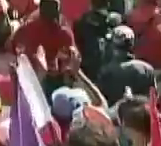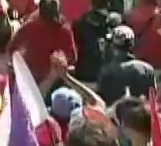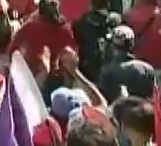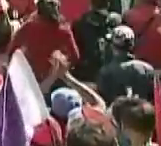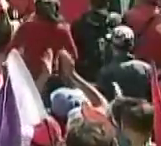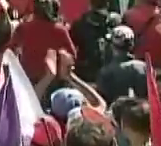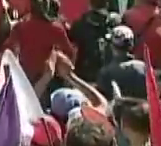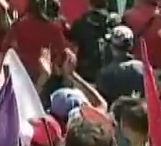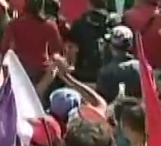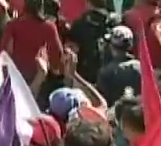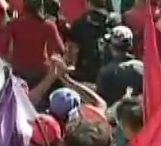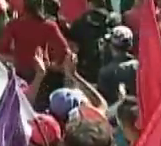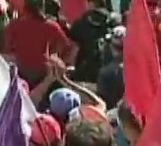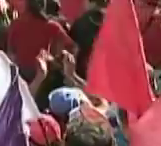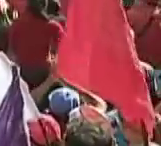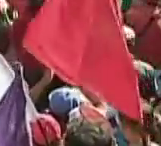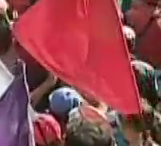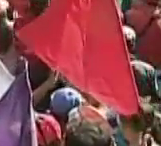formas.